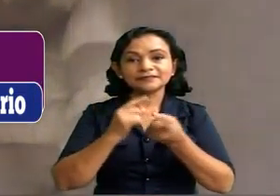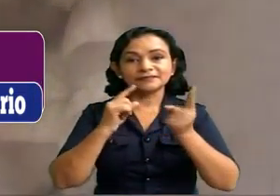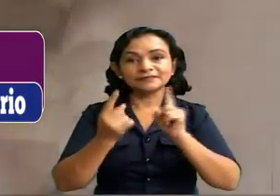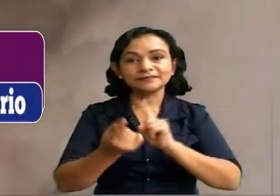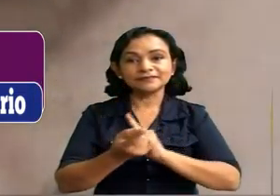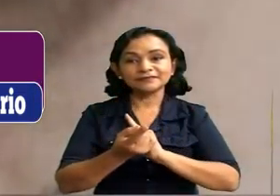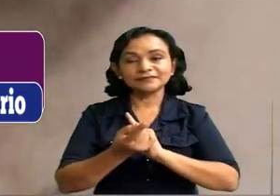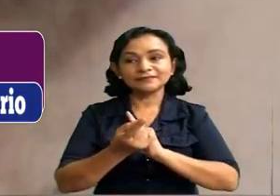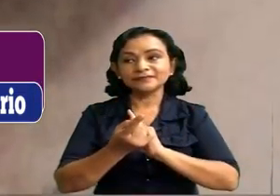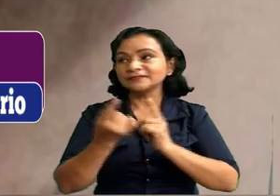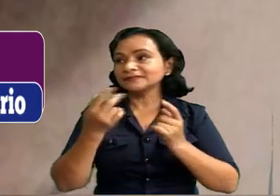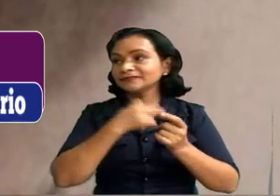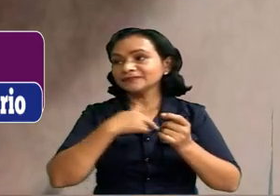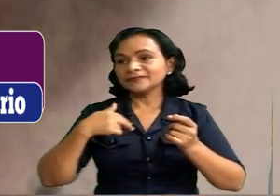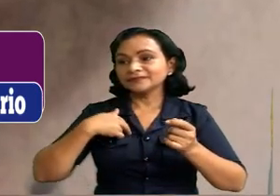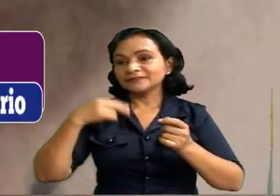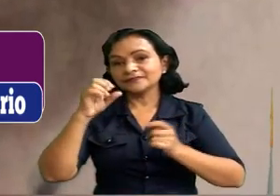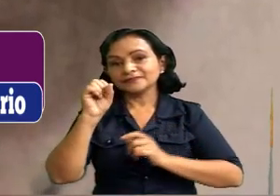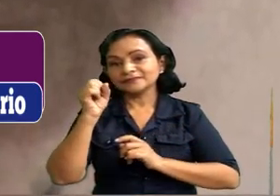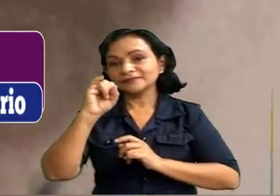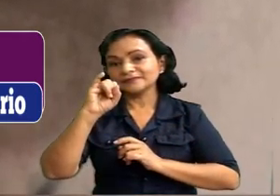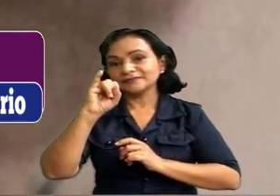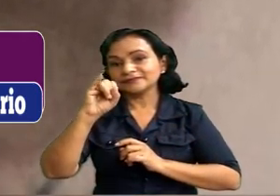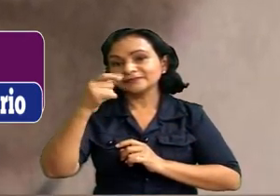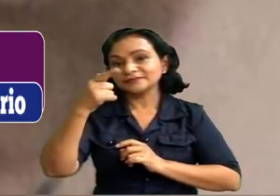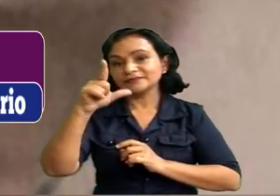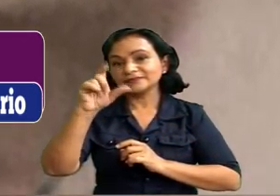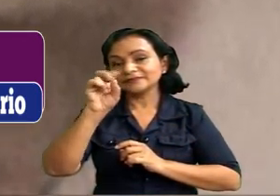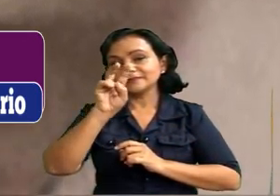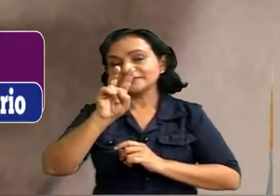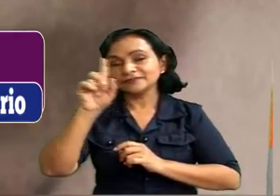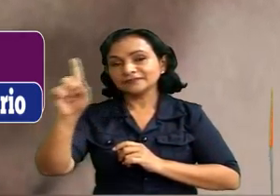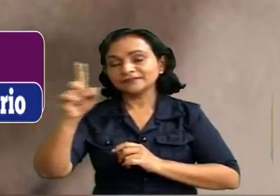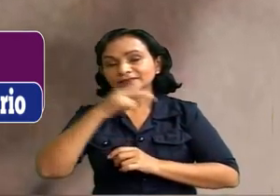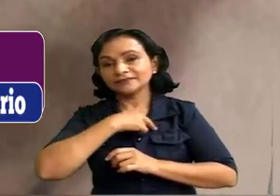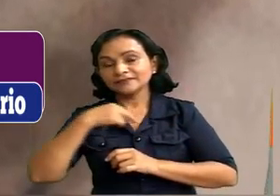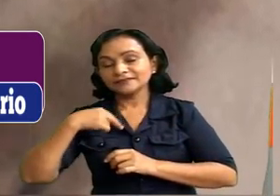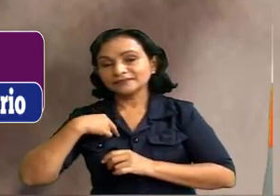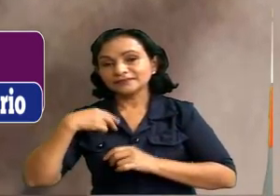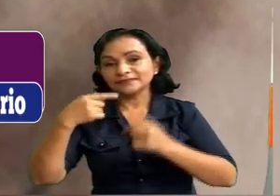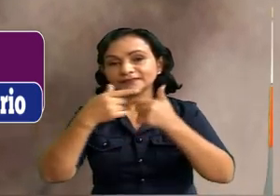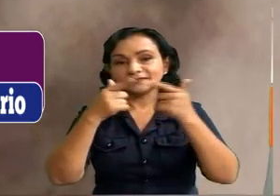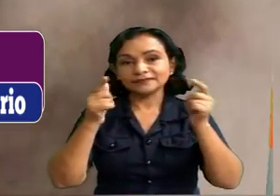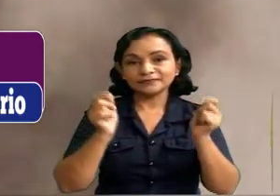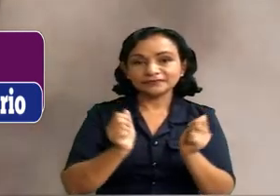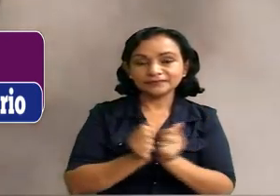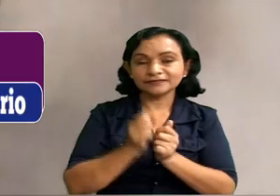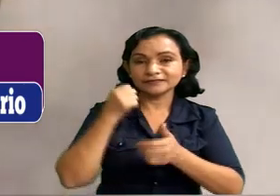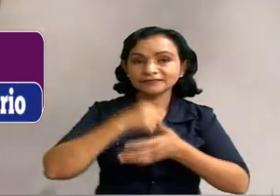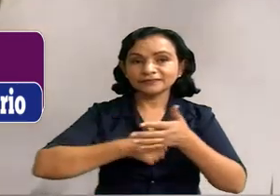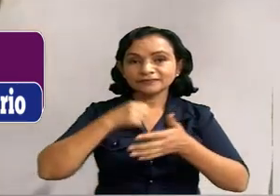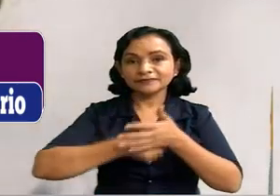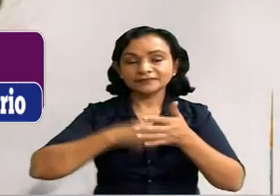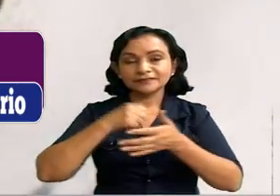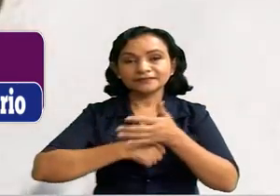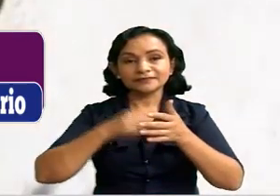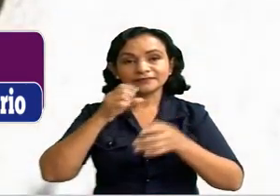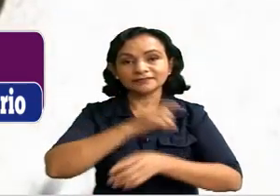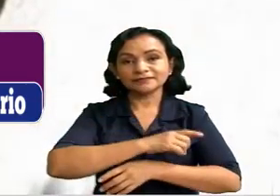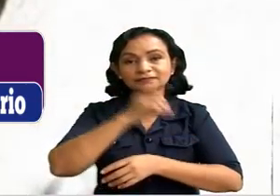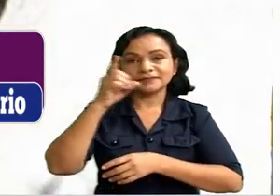del socialismo del siglo XXI. Eso es lo que es Chávez, eso es lo que estamos como grupo parlamentario fortaleciendo las ideas en cada uno de